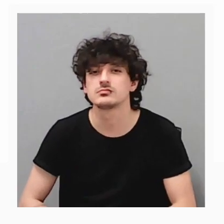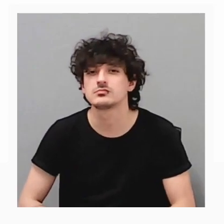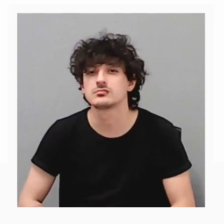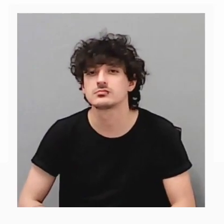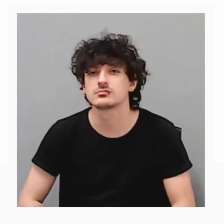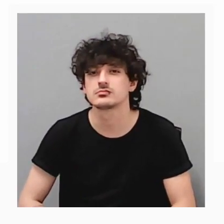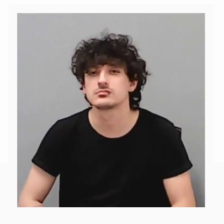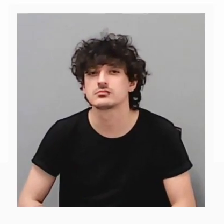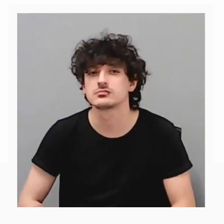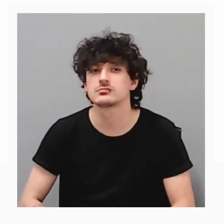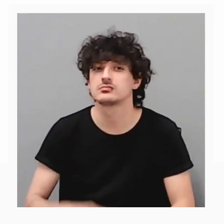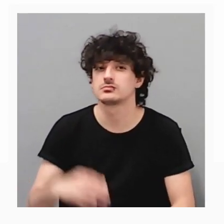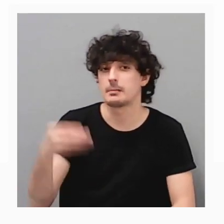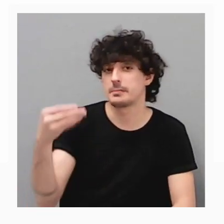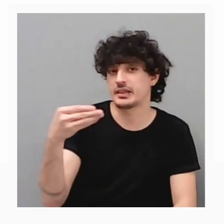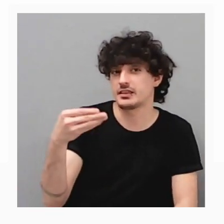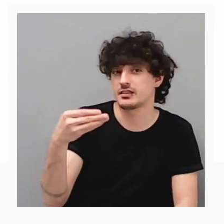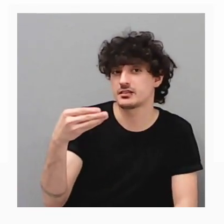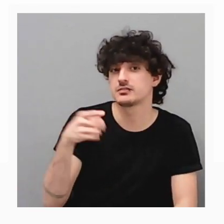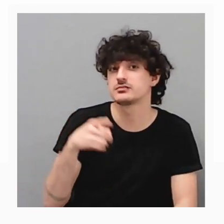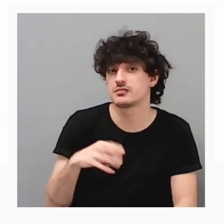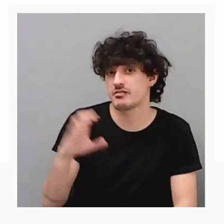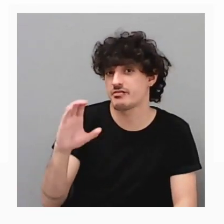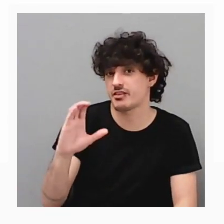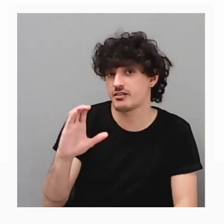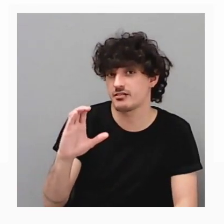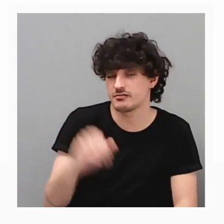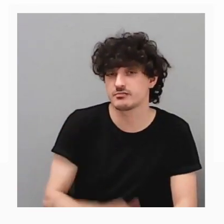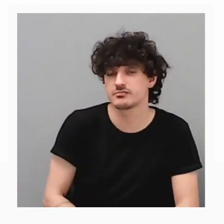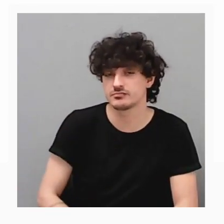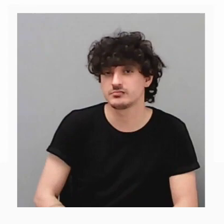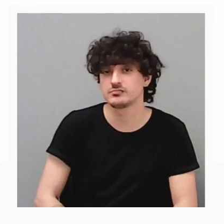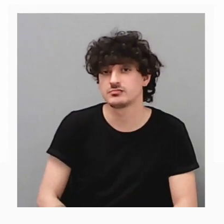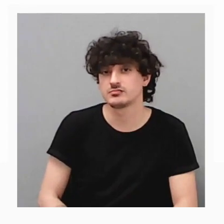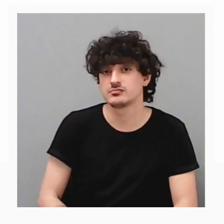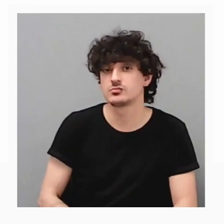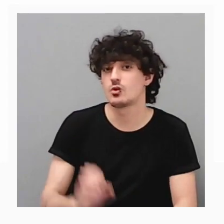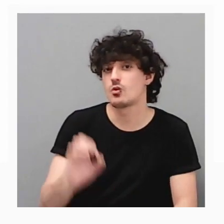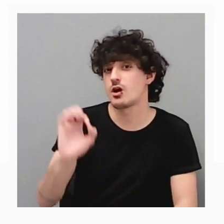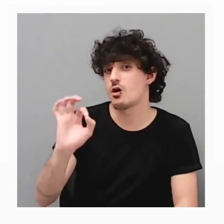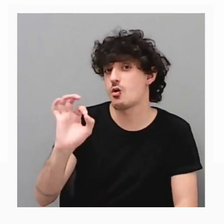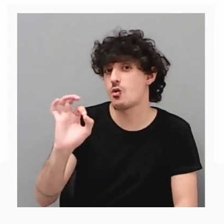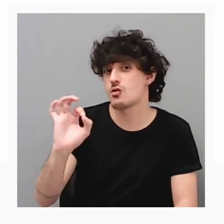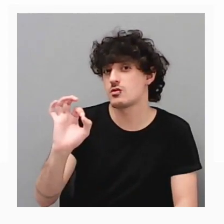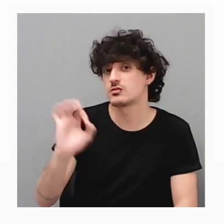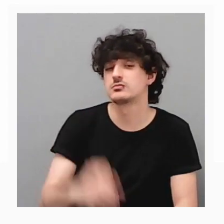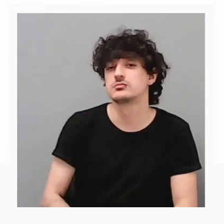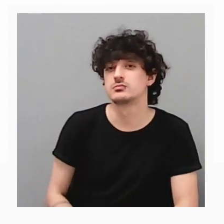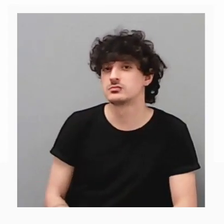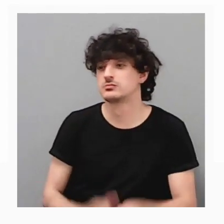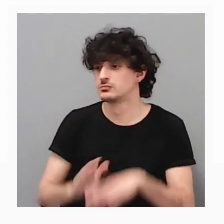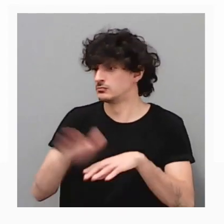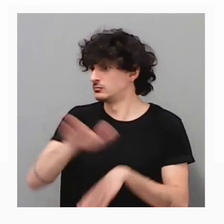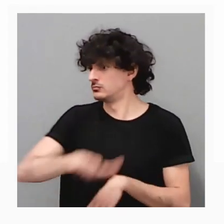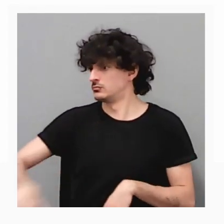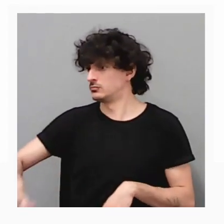B. ¿Y esta? Una C. Una C. ¿Y esta? Una O. Para los niños esto les facilita